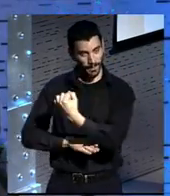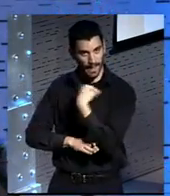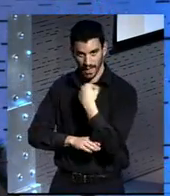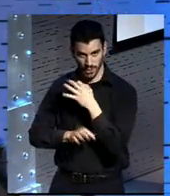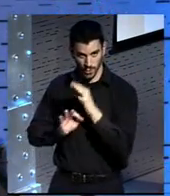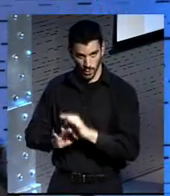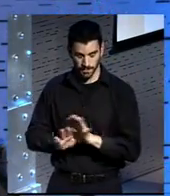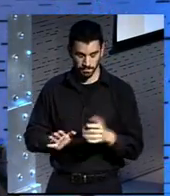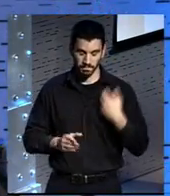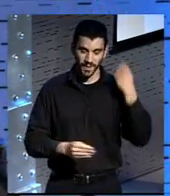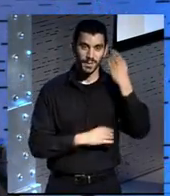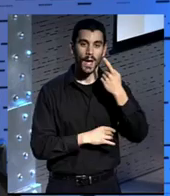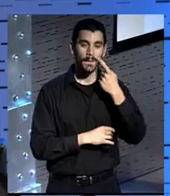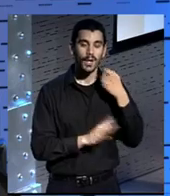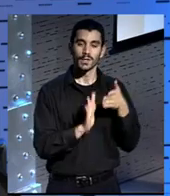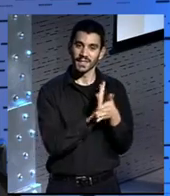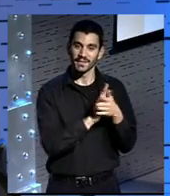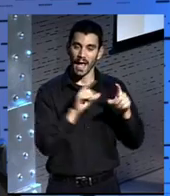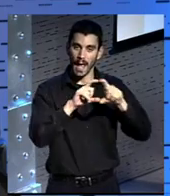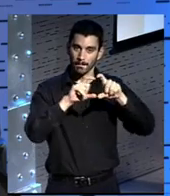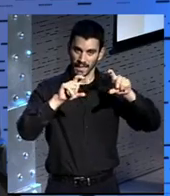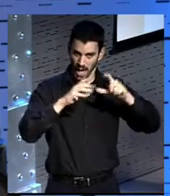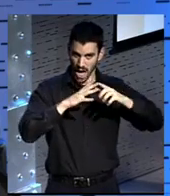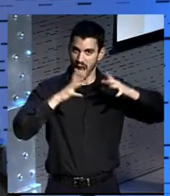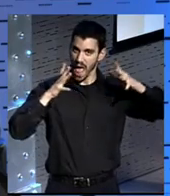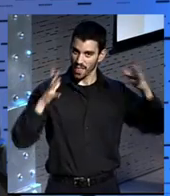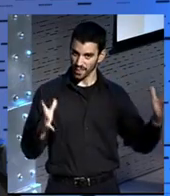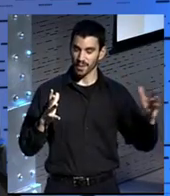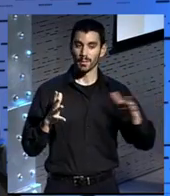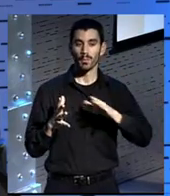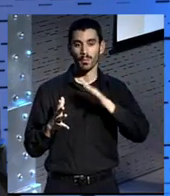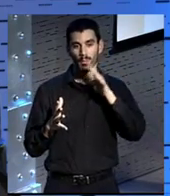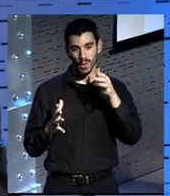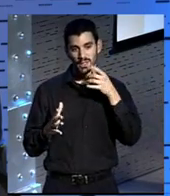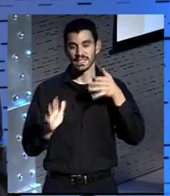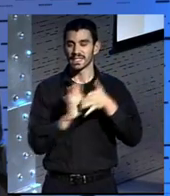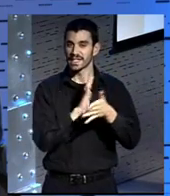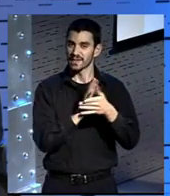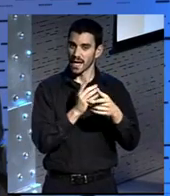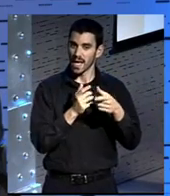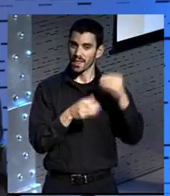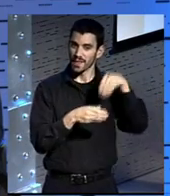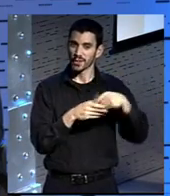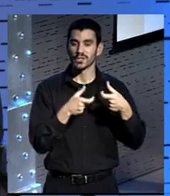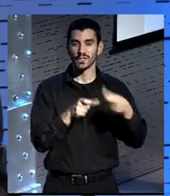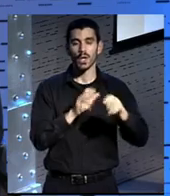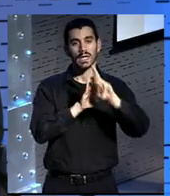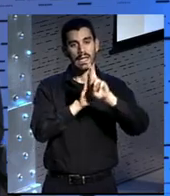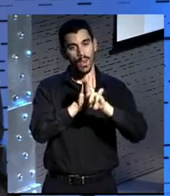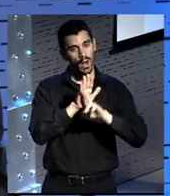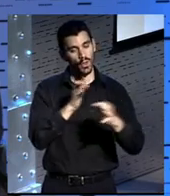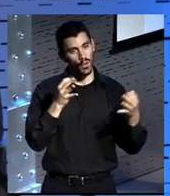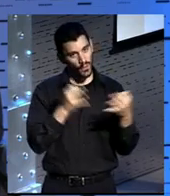entidad grande, porque las características es un sector regulado y va a exigir tamaño y